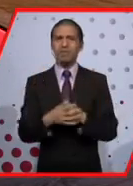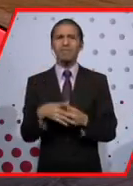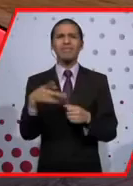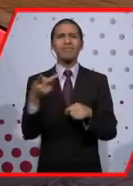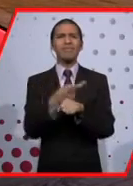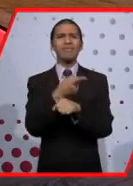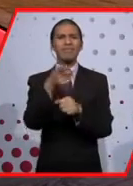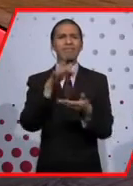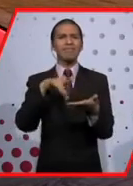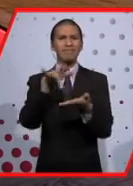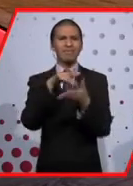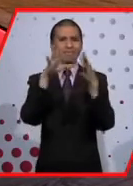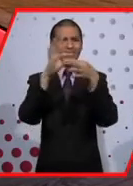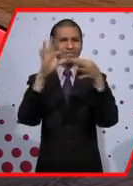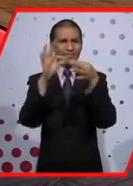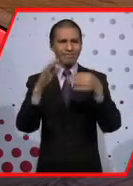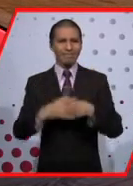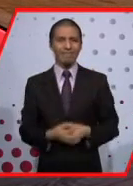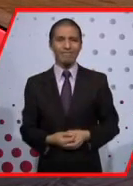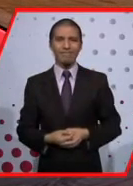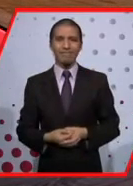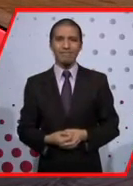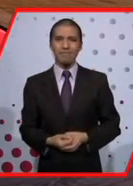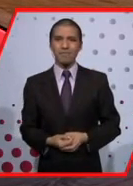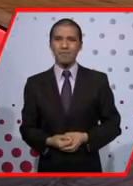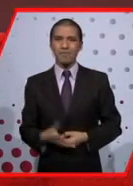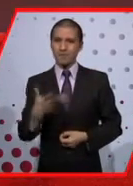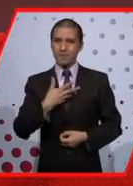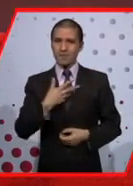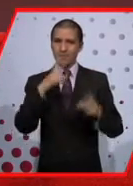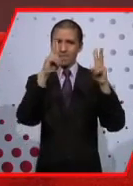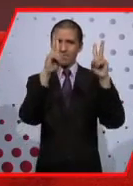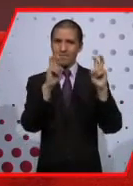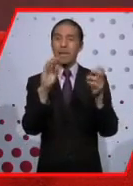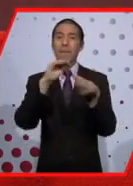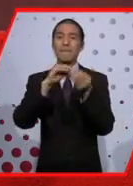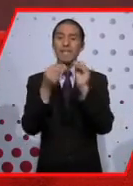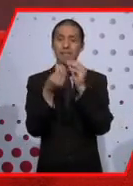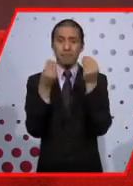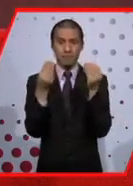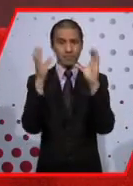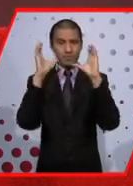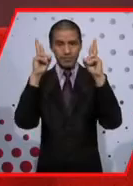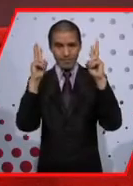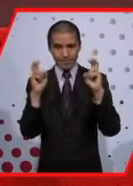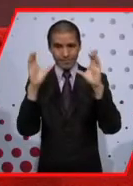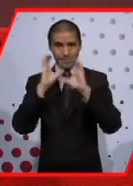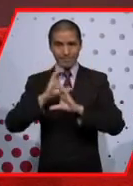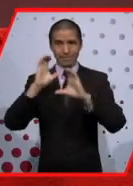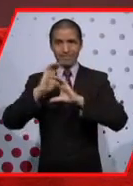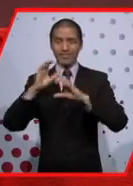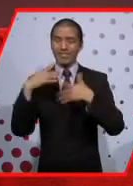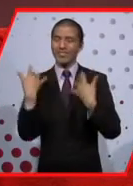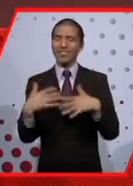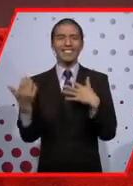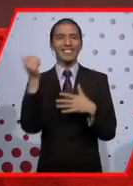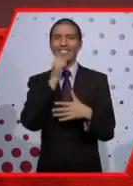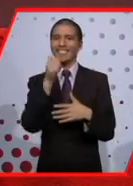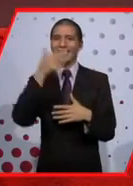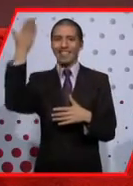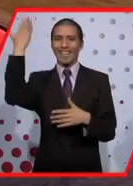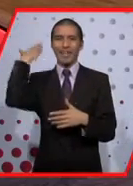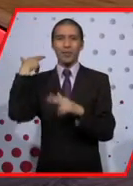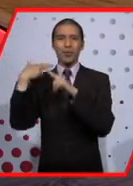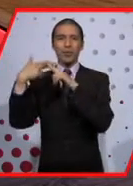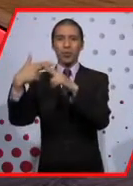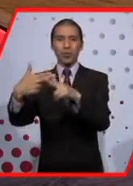el disco? Cuéntame. Bueno, Bésame tiene mucho, este canción tema mixteca. De Bésame mucho. Hoy son temas clásicos de esos